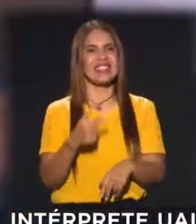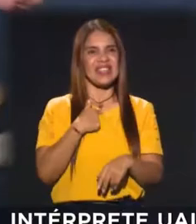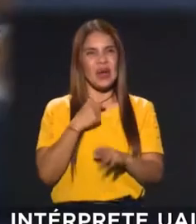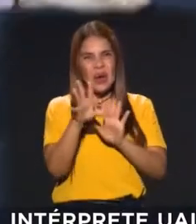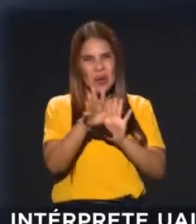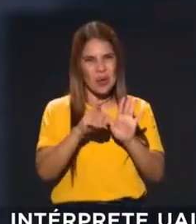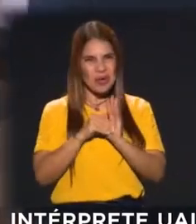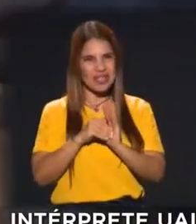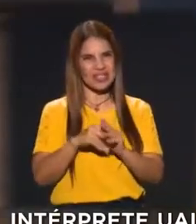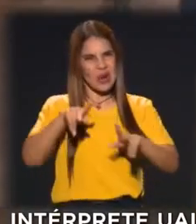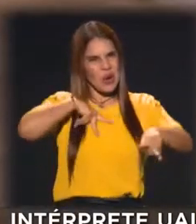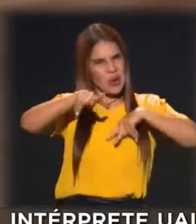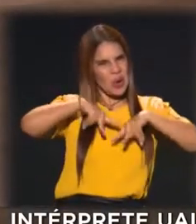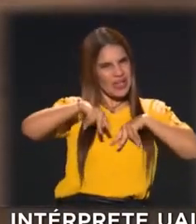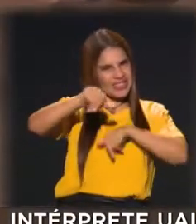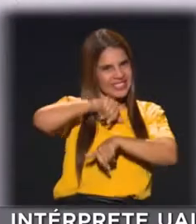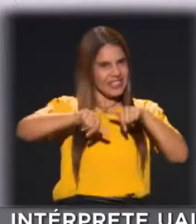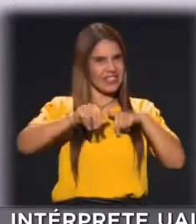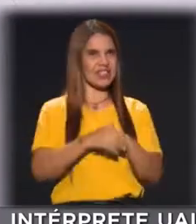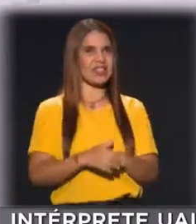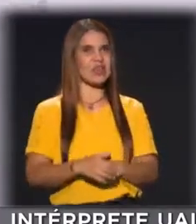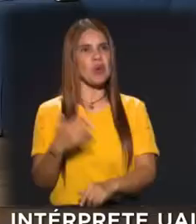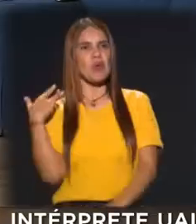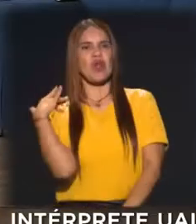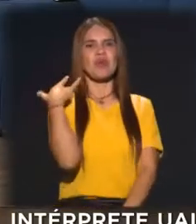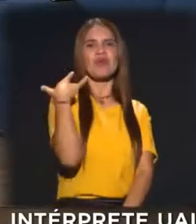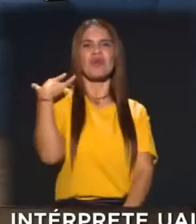imitemos diferentes roles, por ejemplo, la modelo.